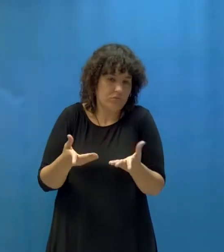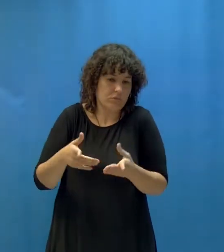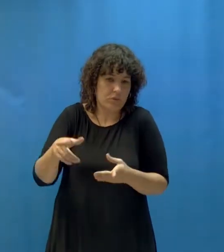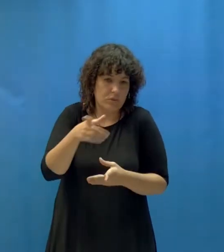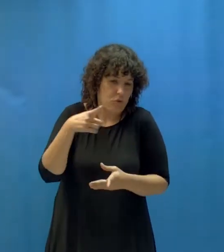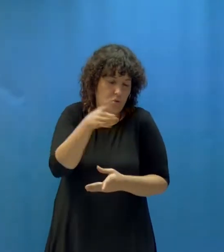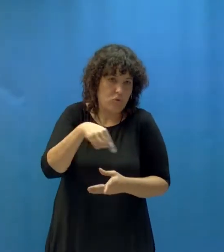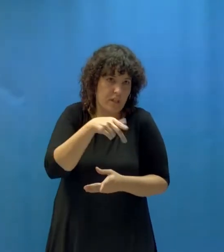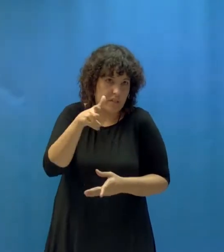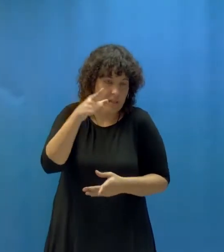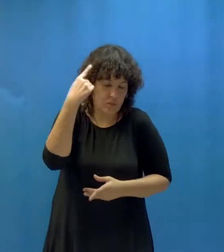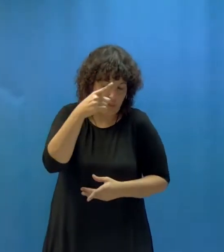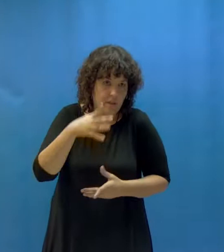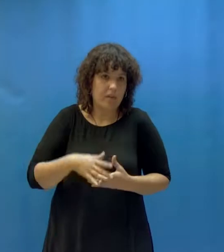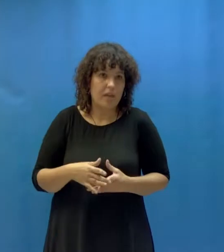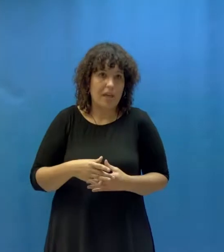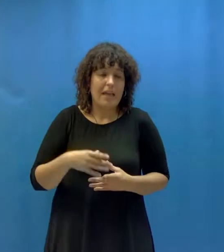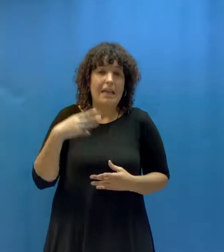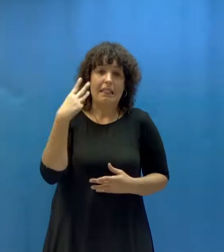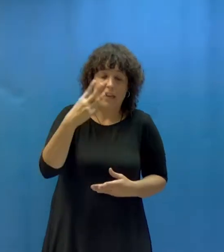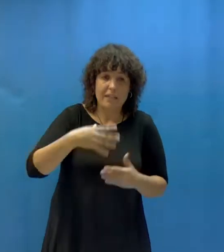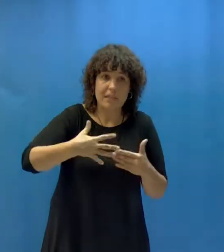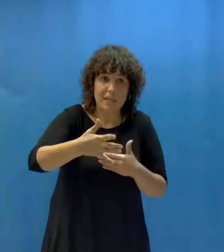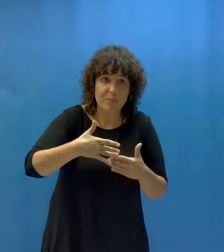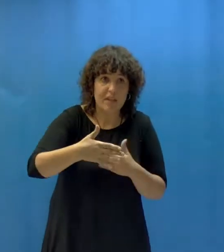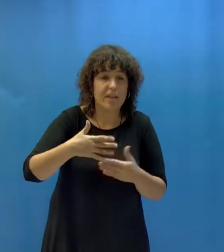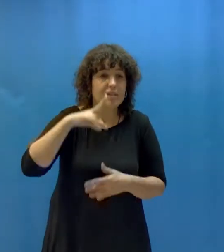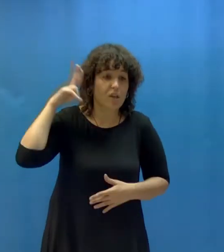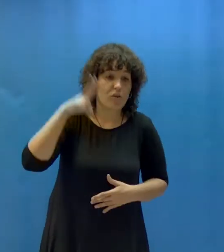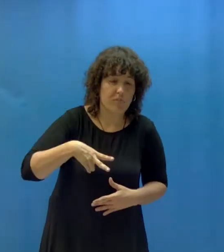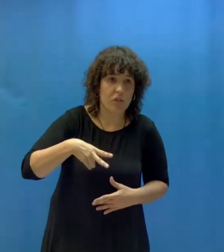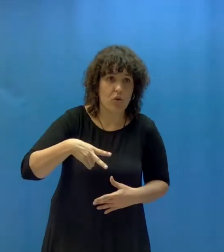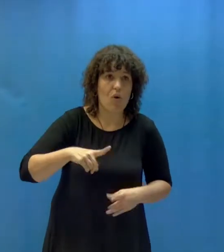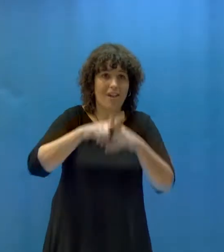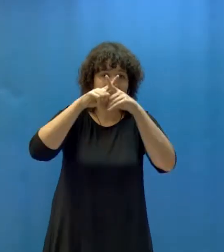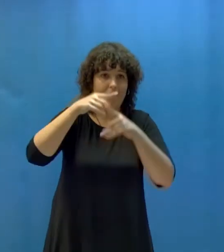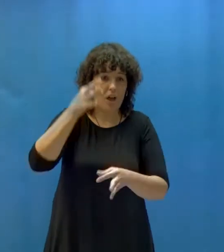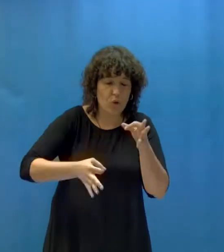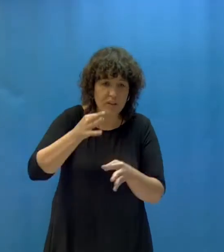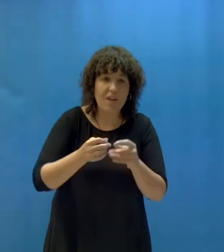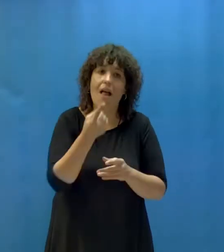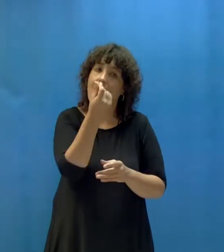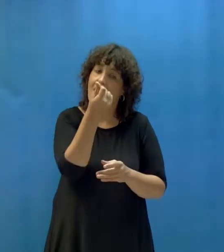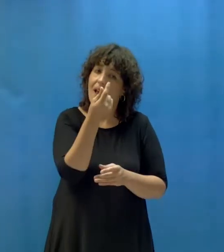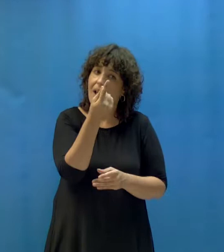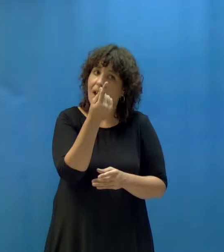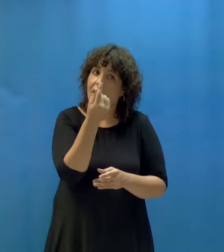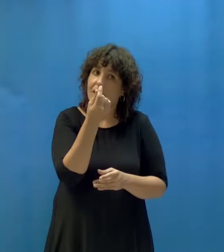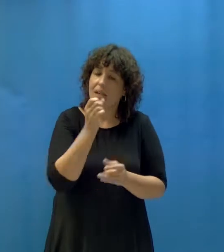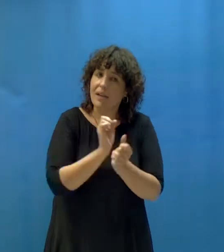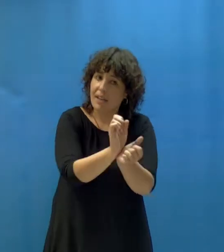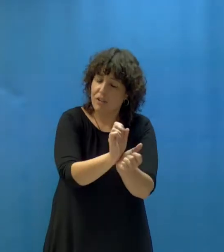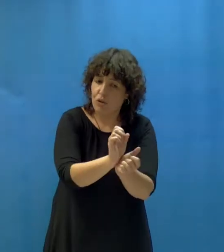traemos 3 expedientes de reconocimiento extrajudicial de crédito,